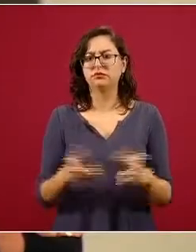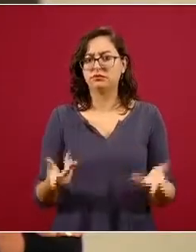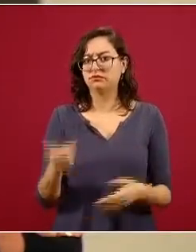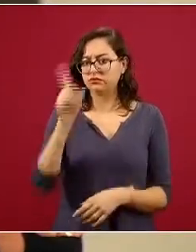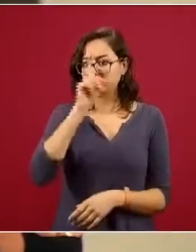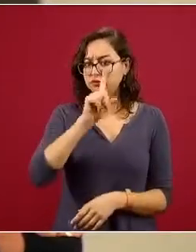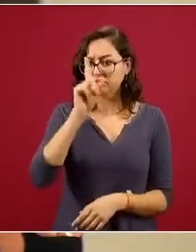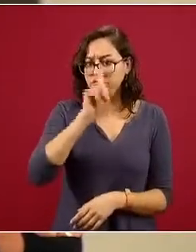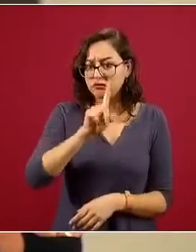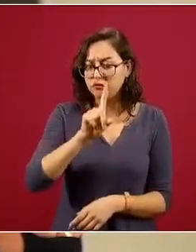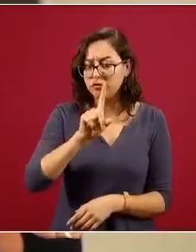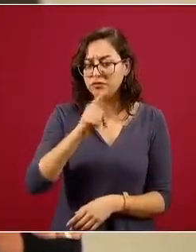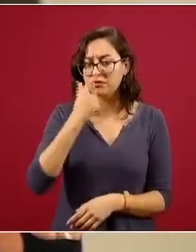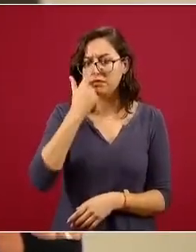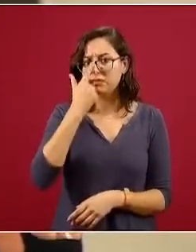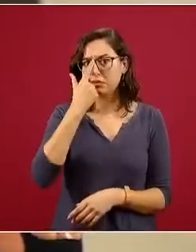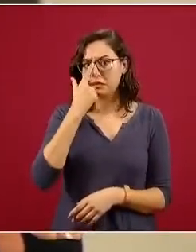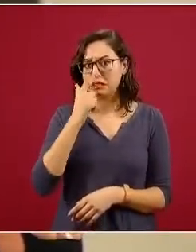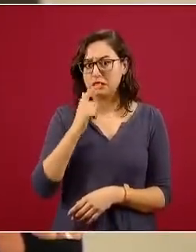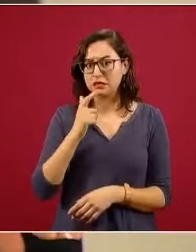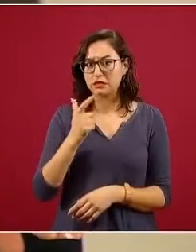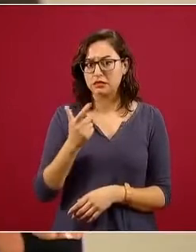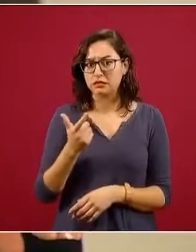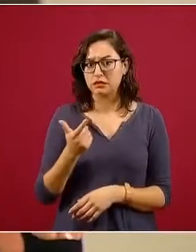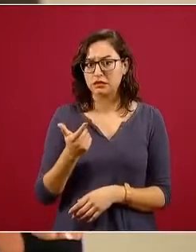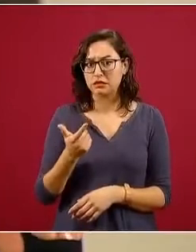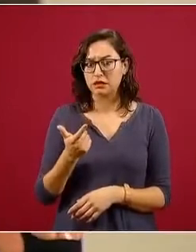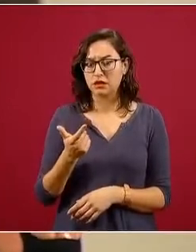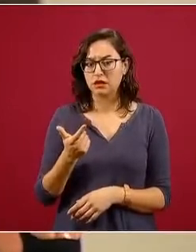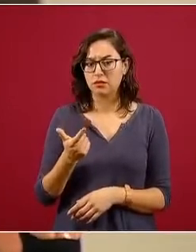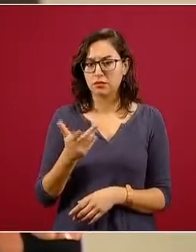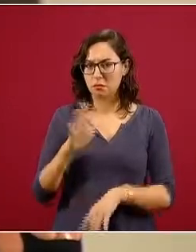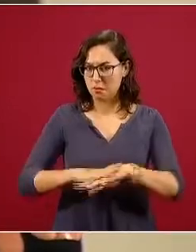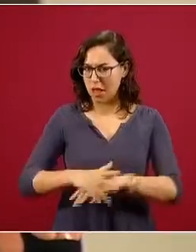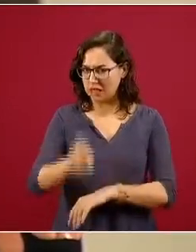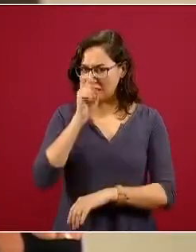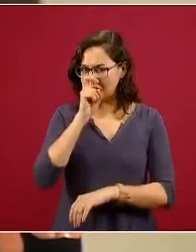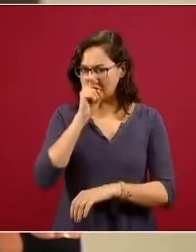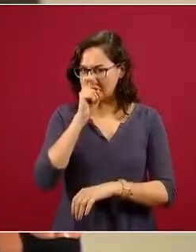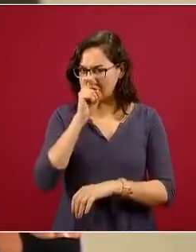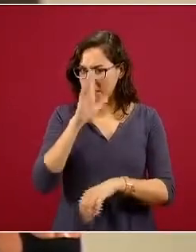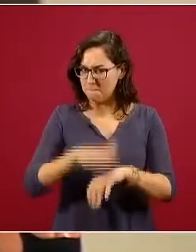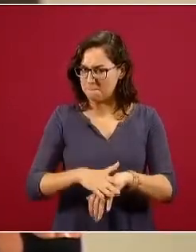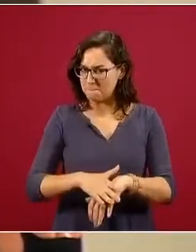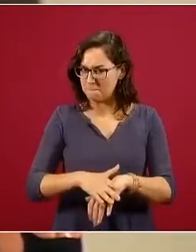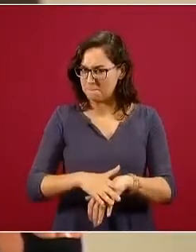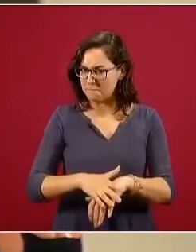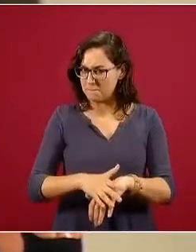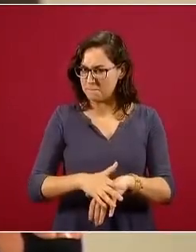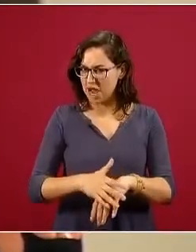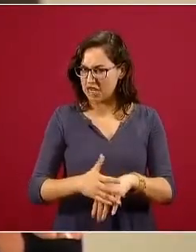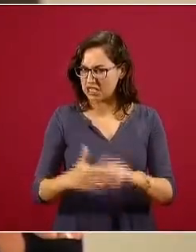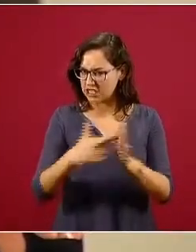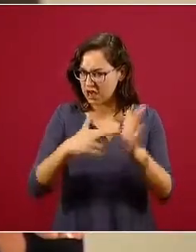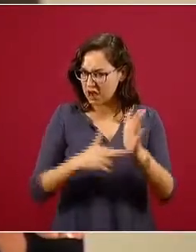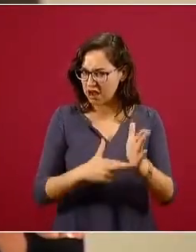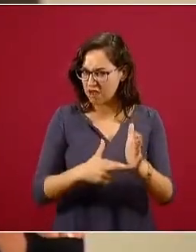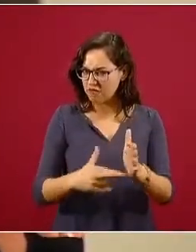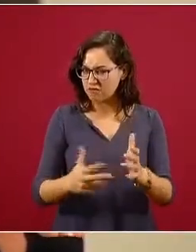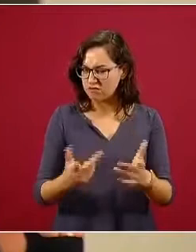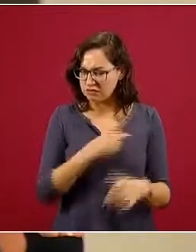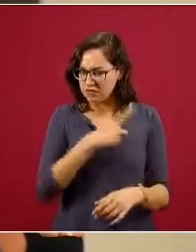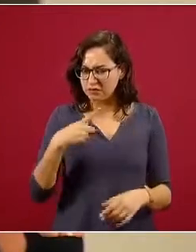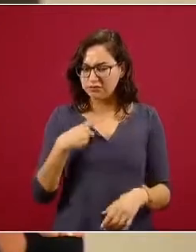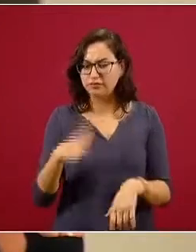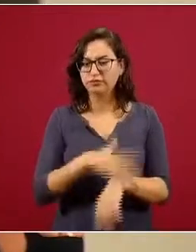sugerible, recomendable que se restrinjan más que haya más restricciones a la ciudadanía, porque pues